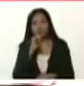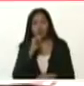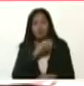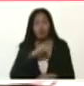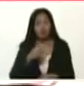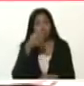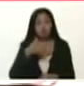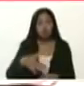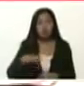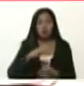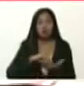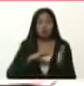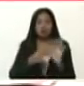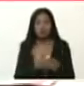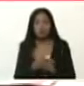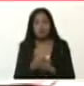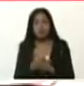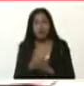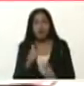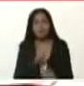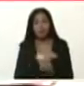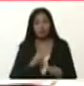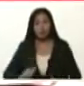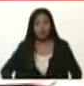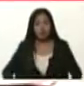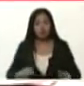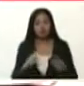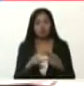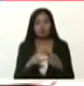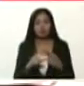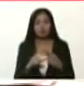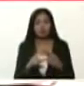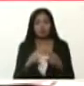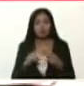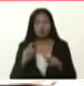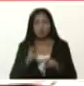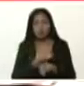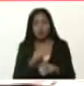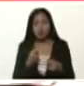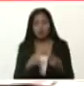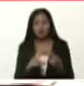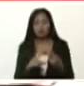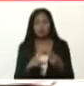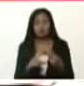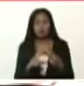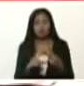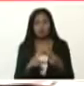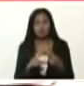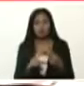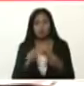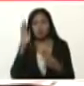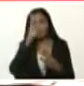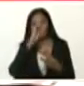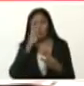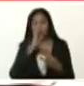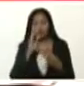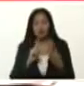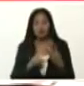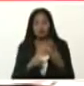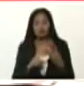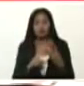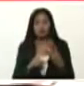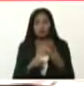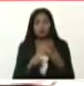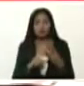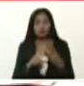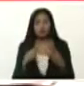nuestro pueblo. En Portuguesa, en Guárico, en Barinas,